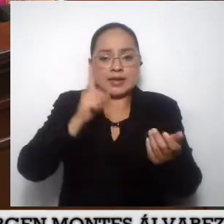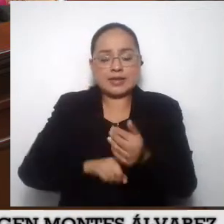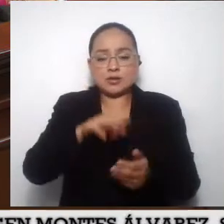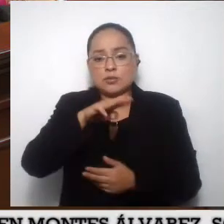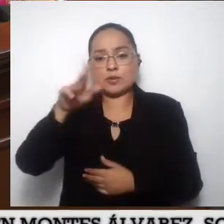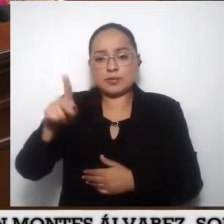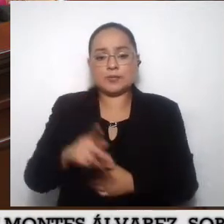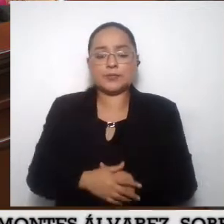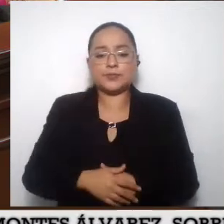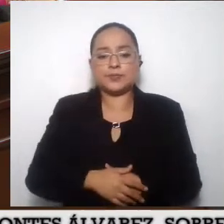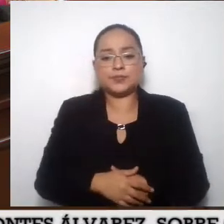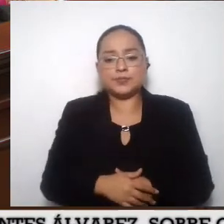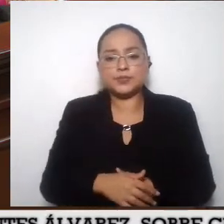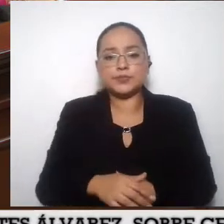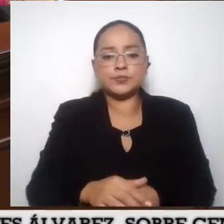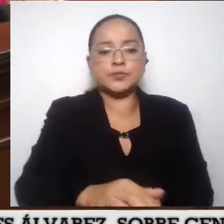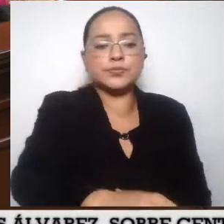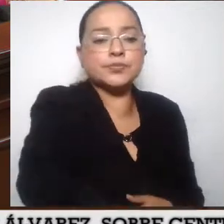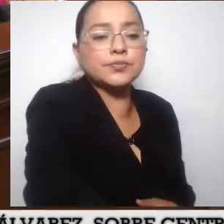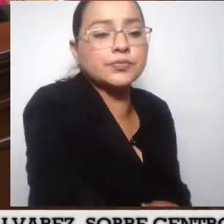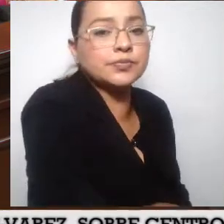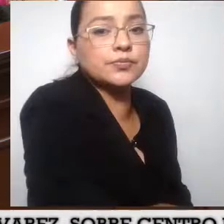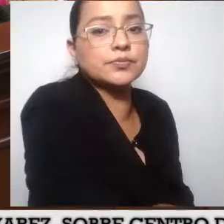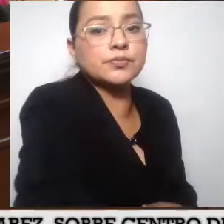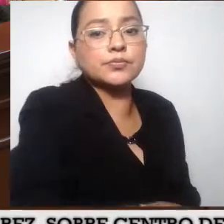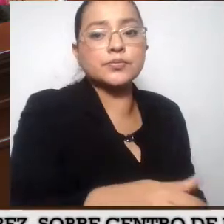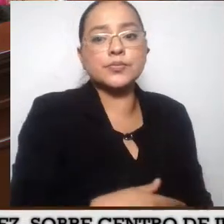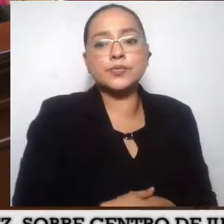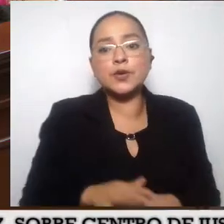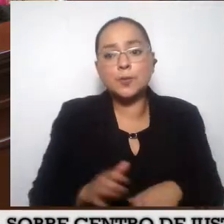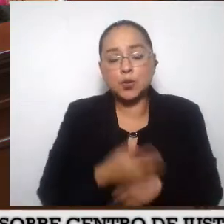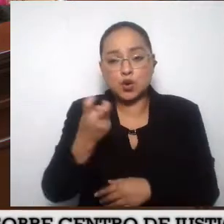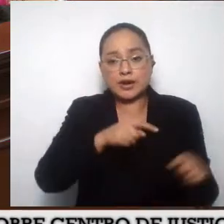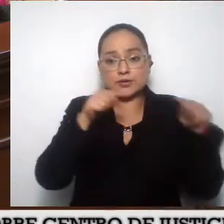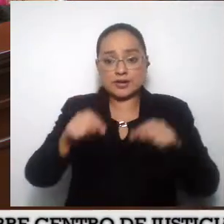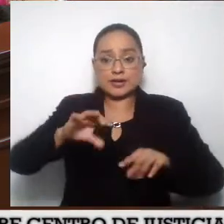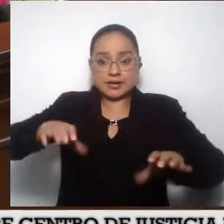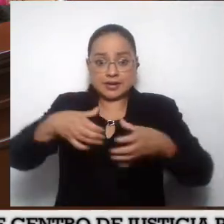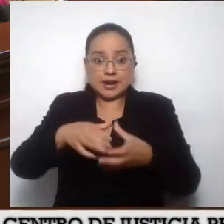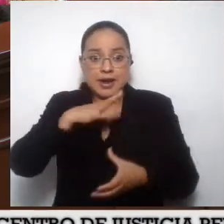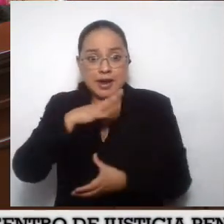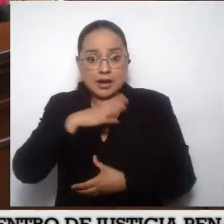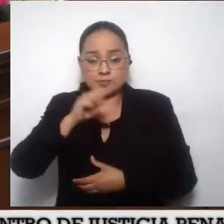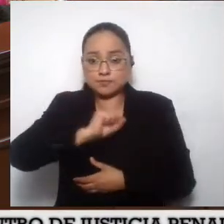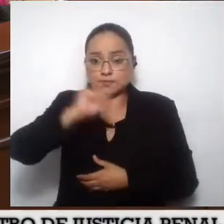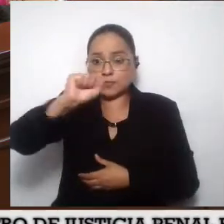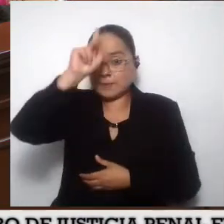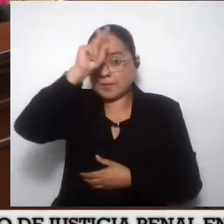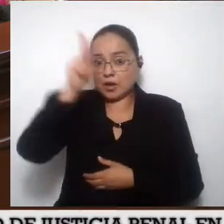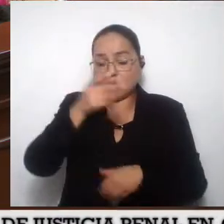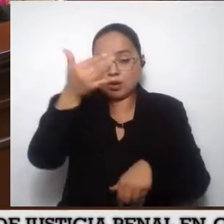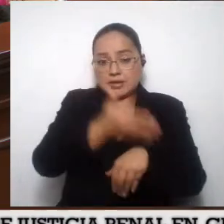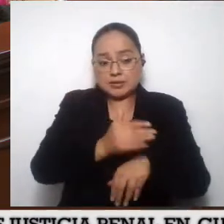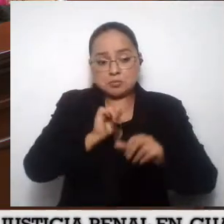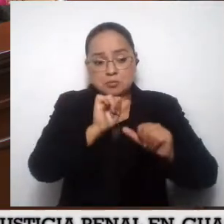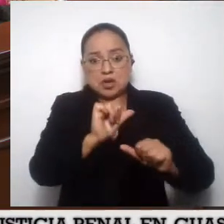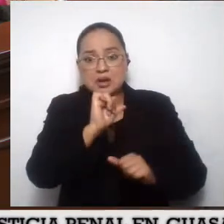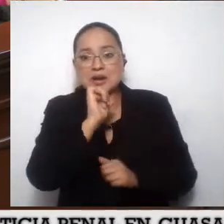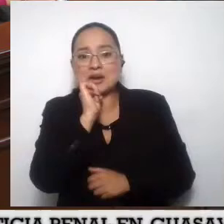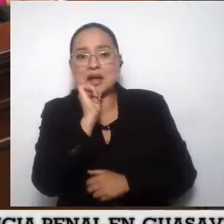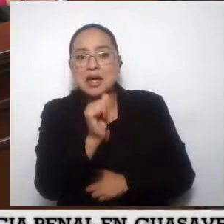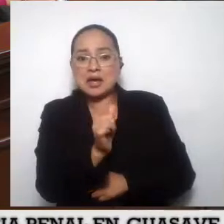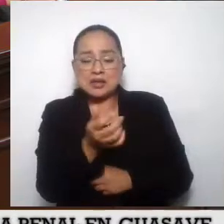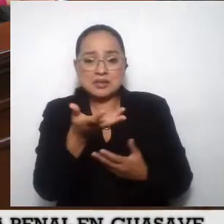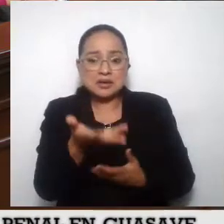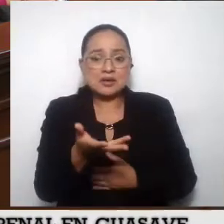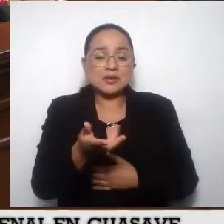público. Evidentemente, lo anterior hace que se incremente considerablemente la impunidad, lo cual trae como resultado